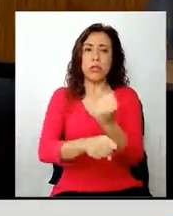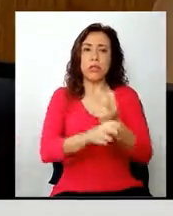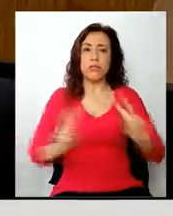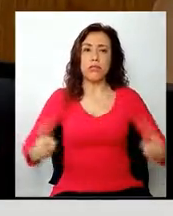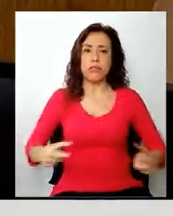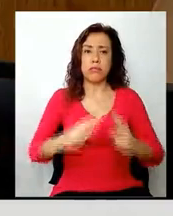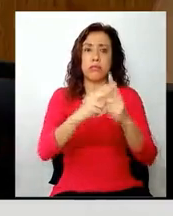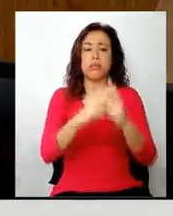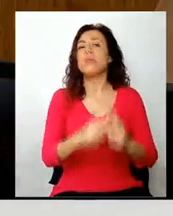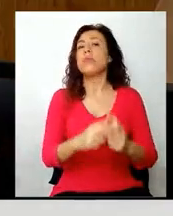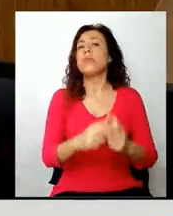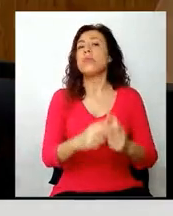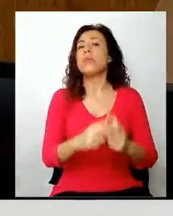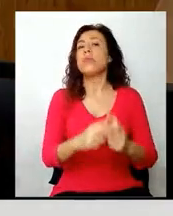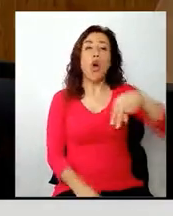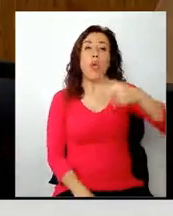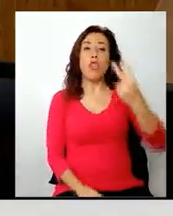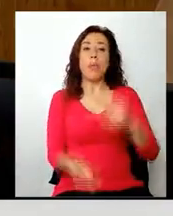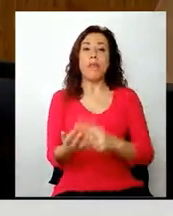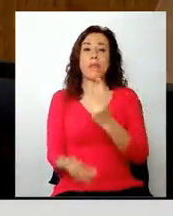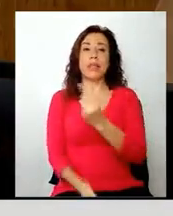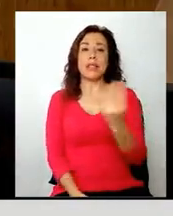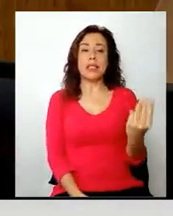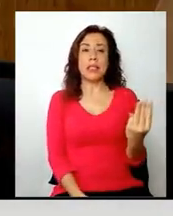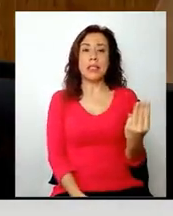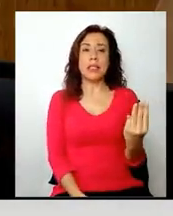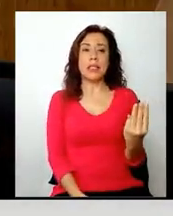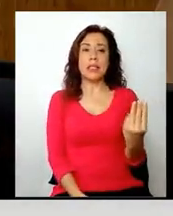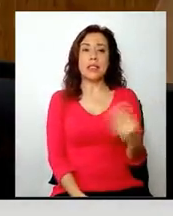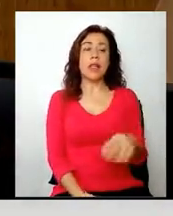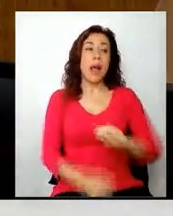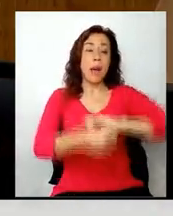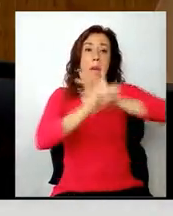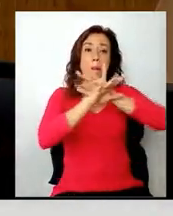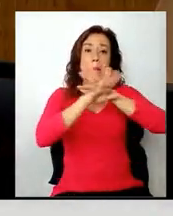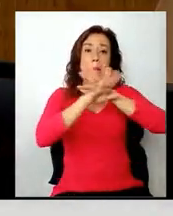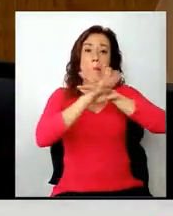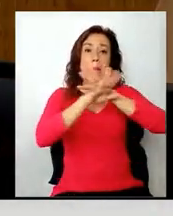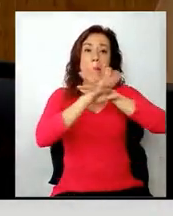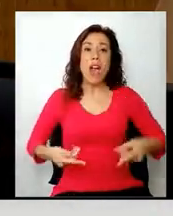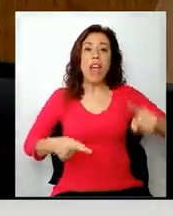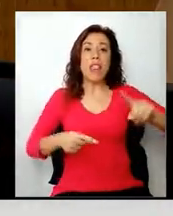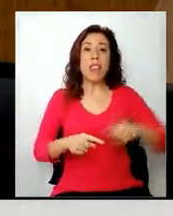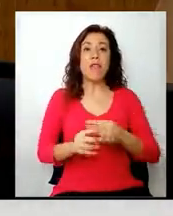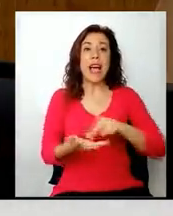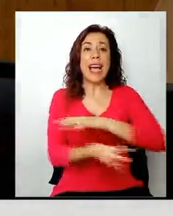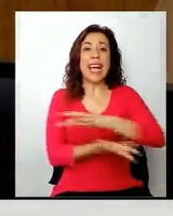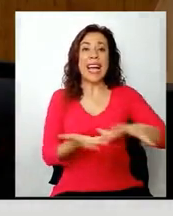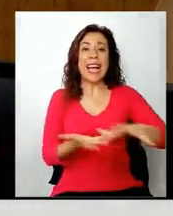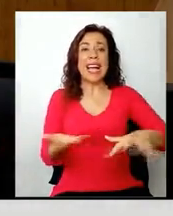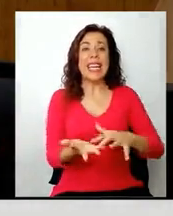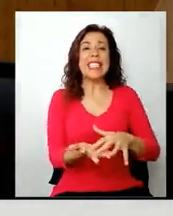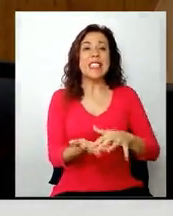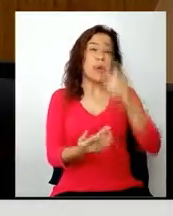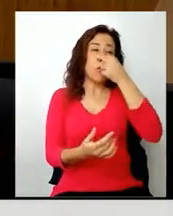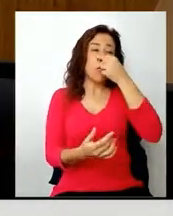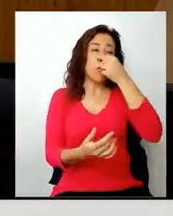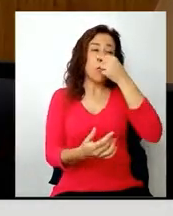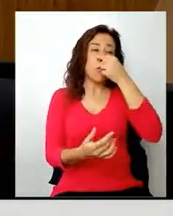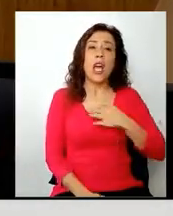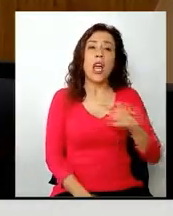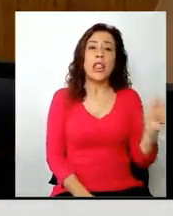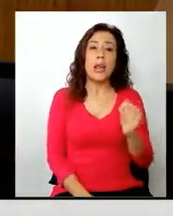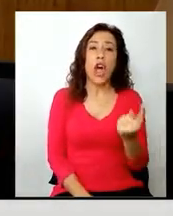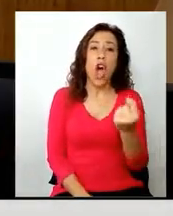en junio de 2023 y pasamos una pandemia y ahora actualmente una crisis por virus estacional y en tarapacá hay once camas